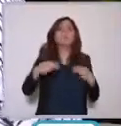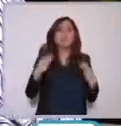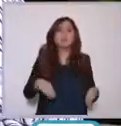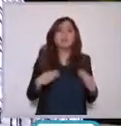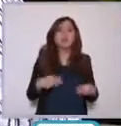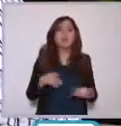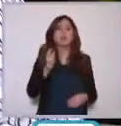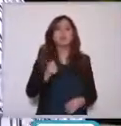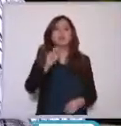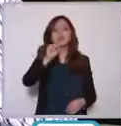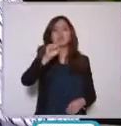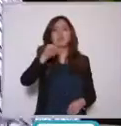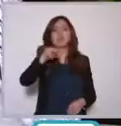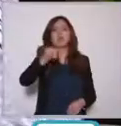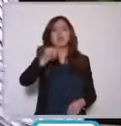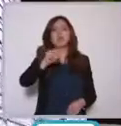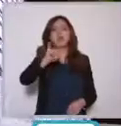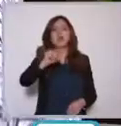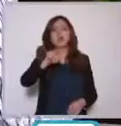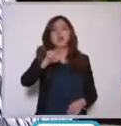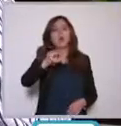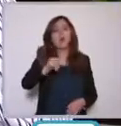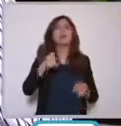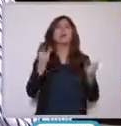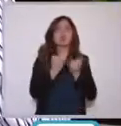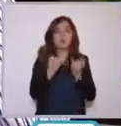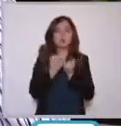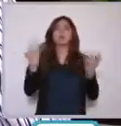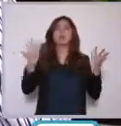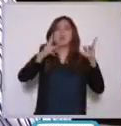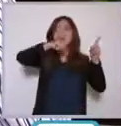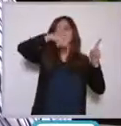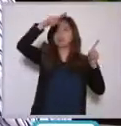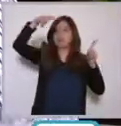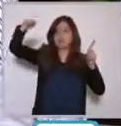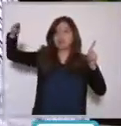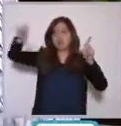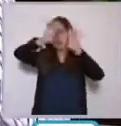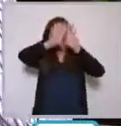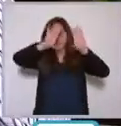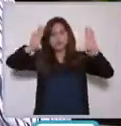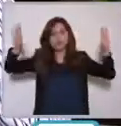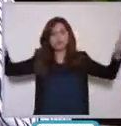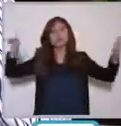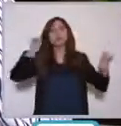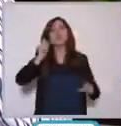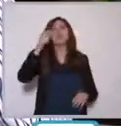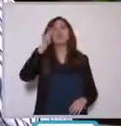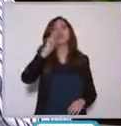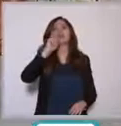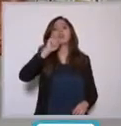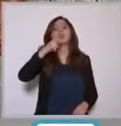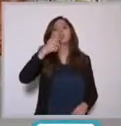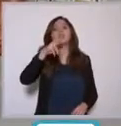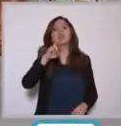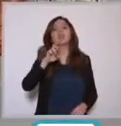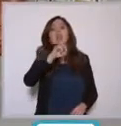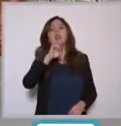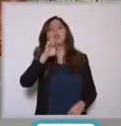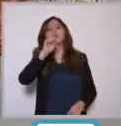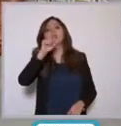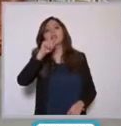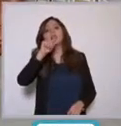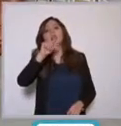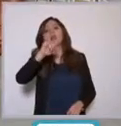en el barrio de Santa Julia, ¿no? Sí. Donde también se plasmó la fanática huella del tigre de Santa Julia. Claro está. Hemos